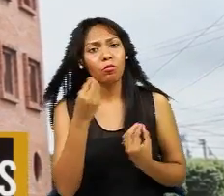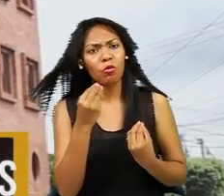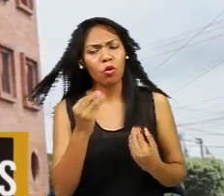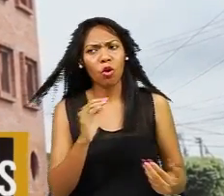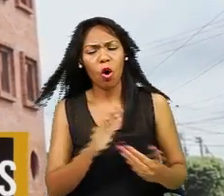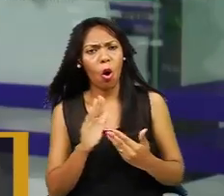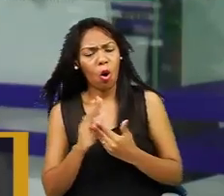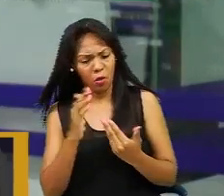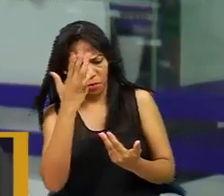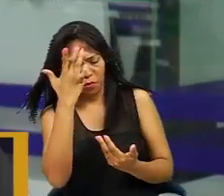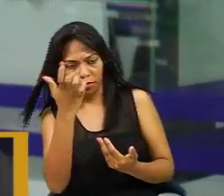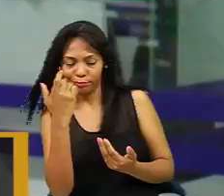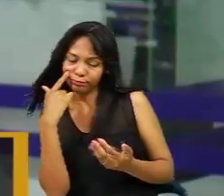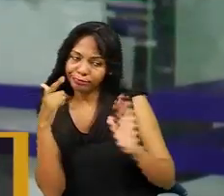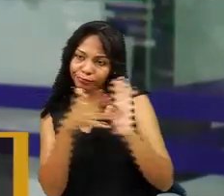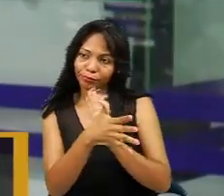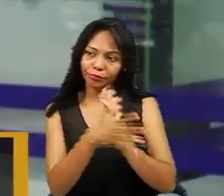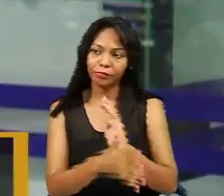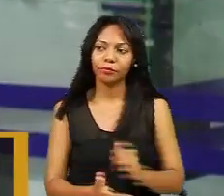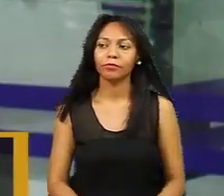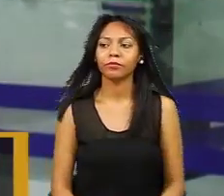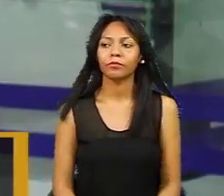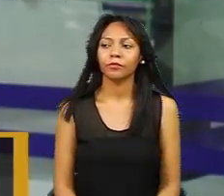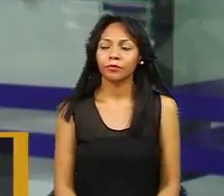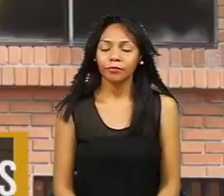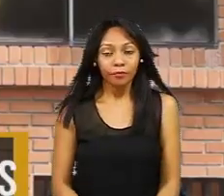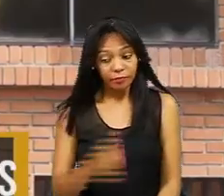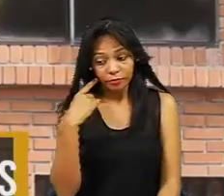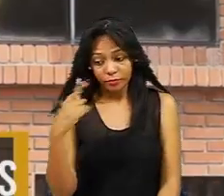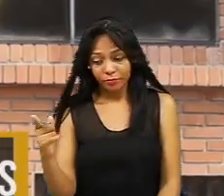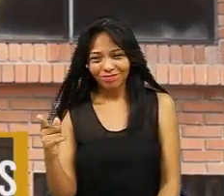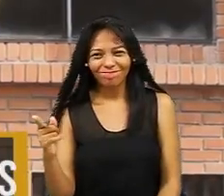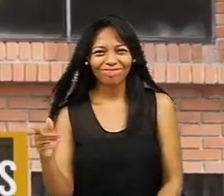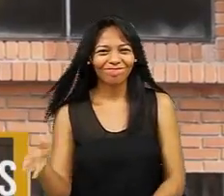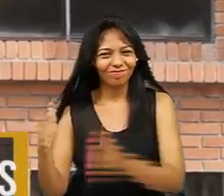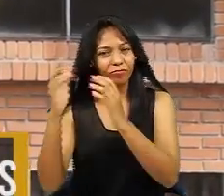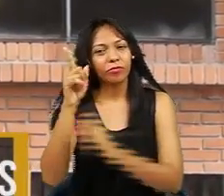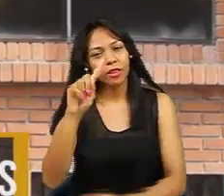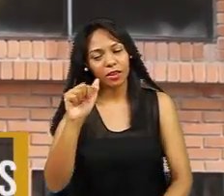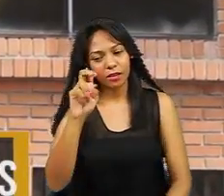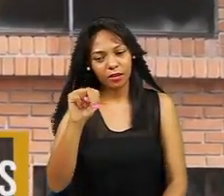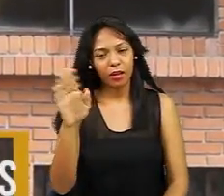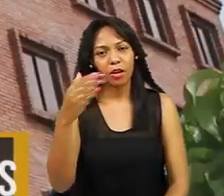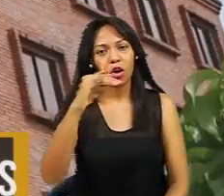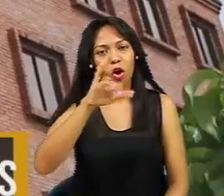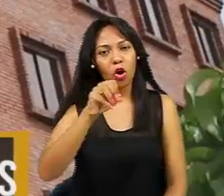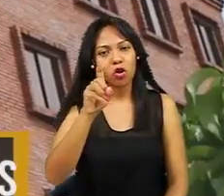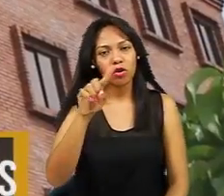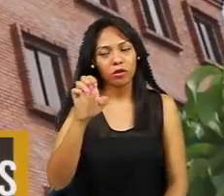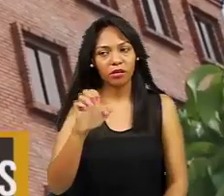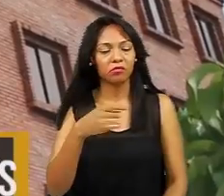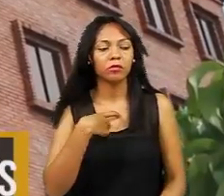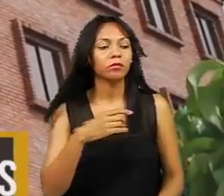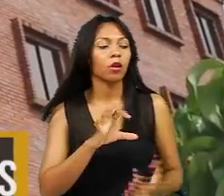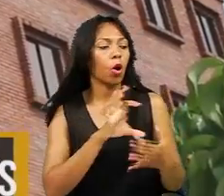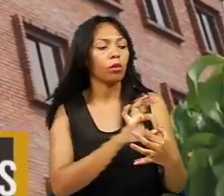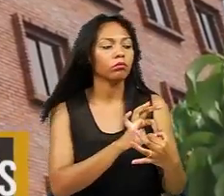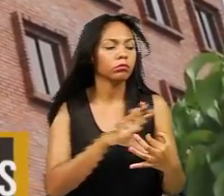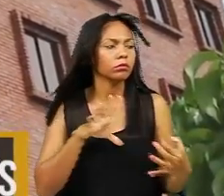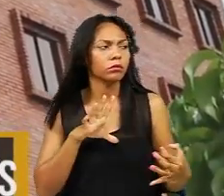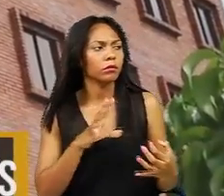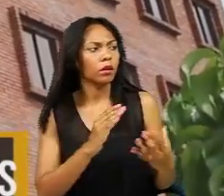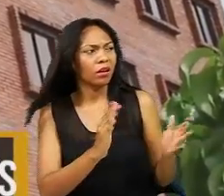mismos pacientes. Bueno, tenemos conocimiento que la clínica San José suspendió los servicios a Coomeva por unas deudas no pagadas,